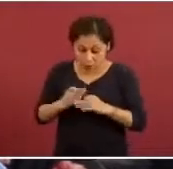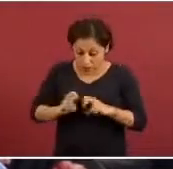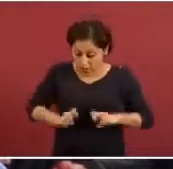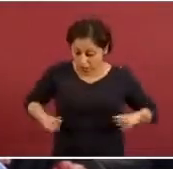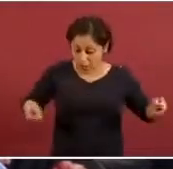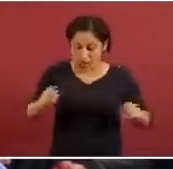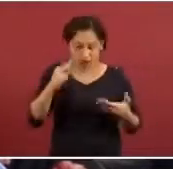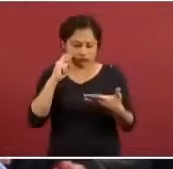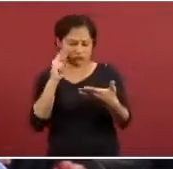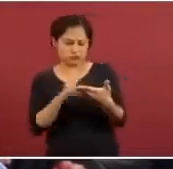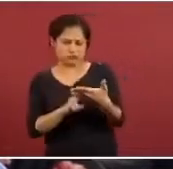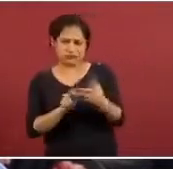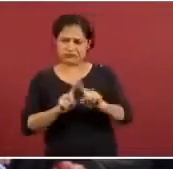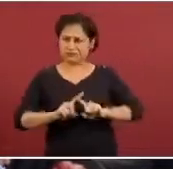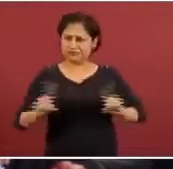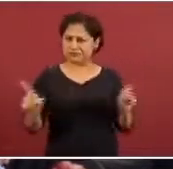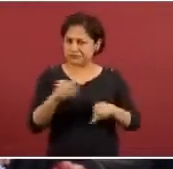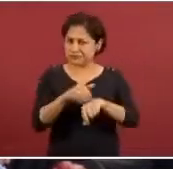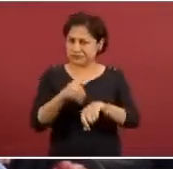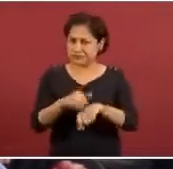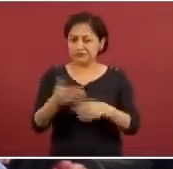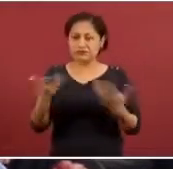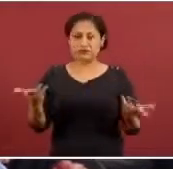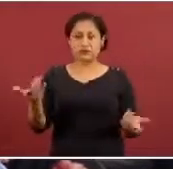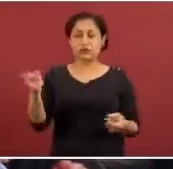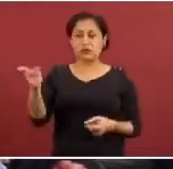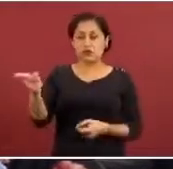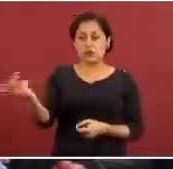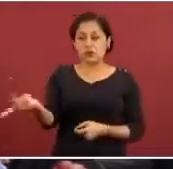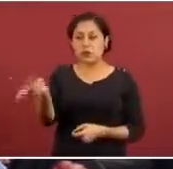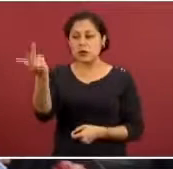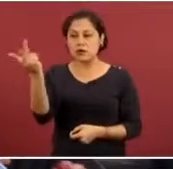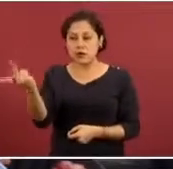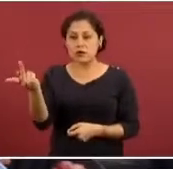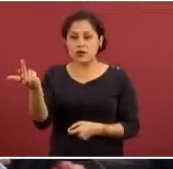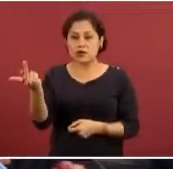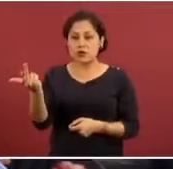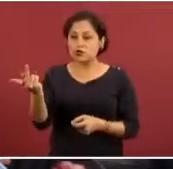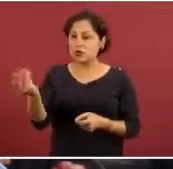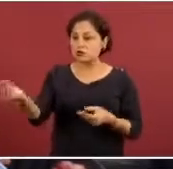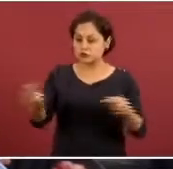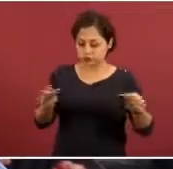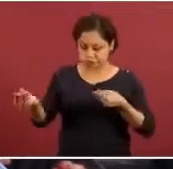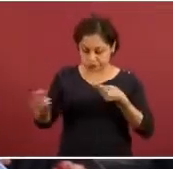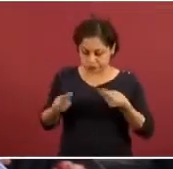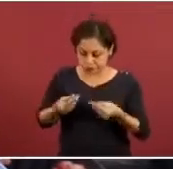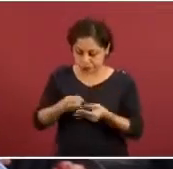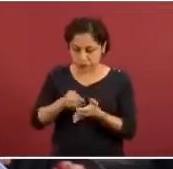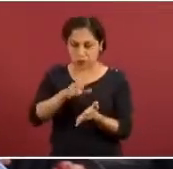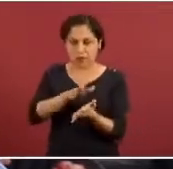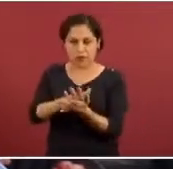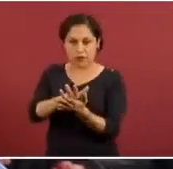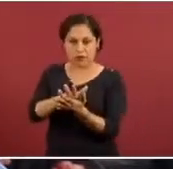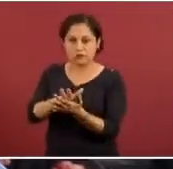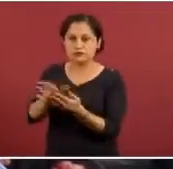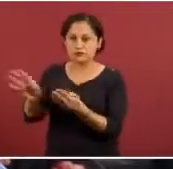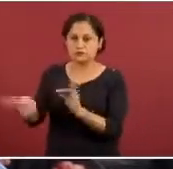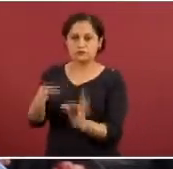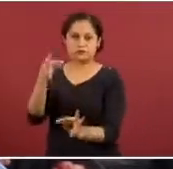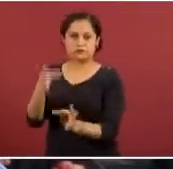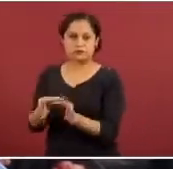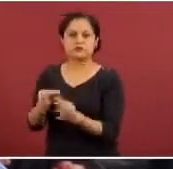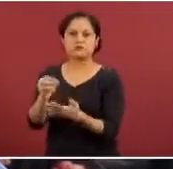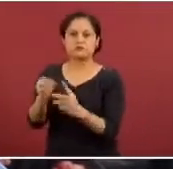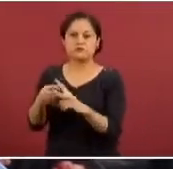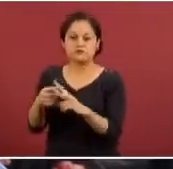momento entra y qué dependencia es la que ya valida cuántos son exactamente las personas que están enfermas como casos confirmados y también